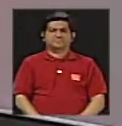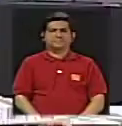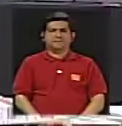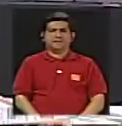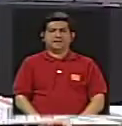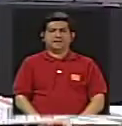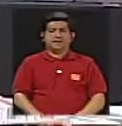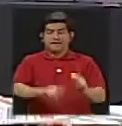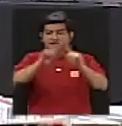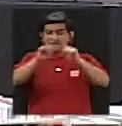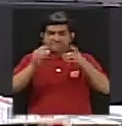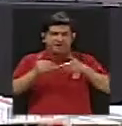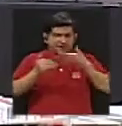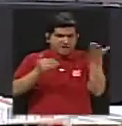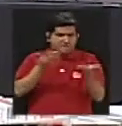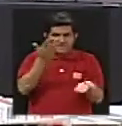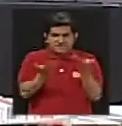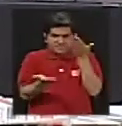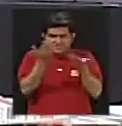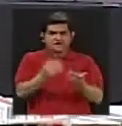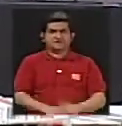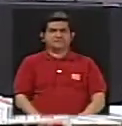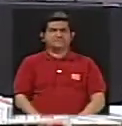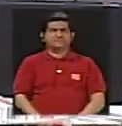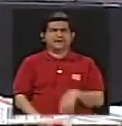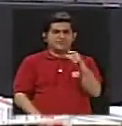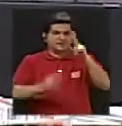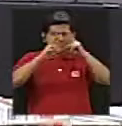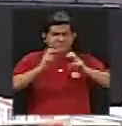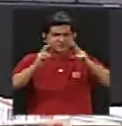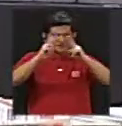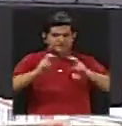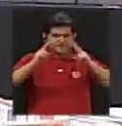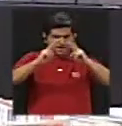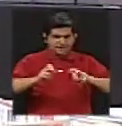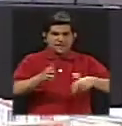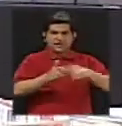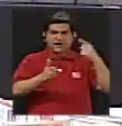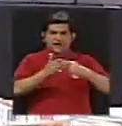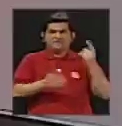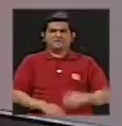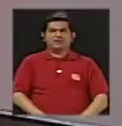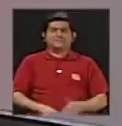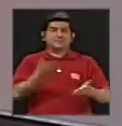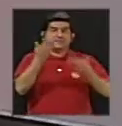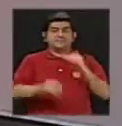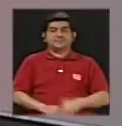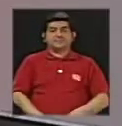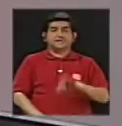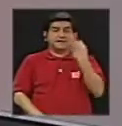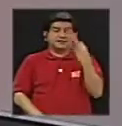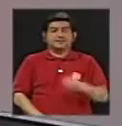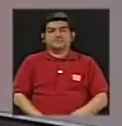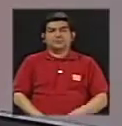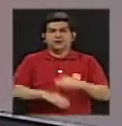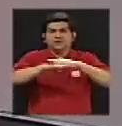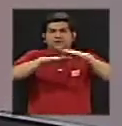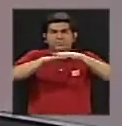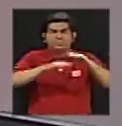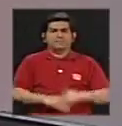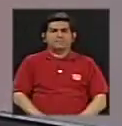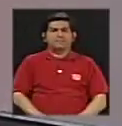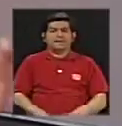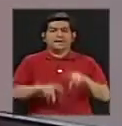que muchos de los elementos que a veces se analizan, a veces un poco en el aire, a veces si me permiten,